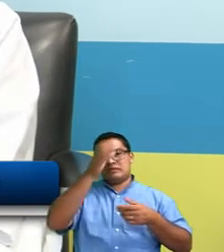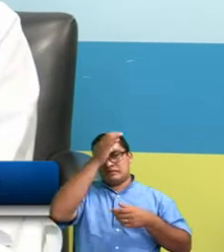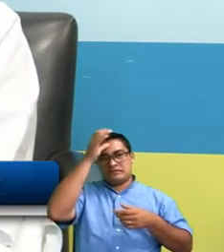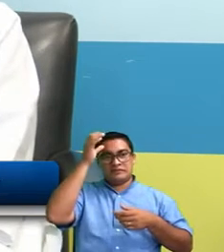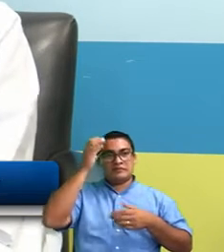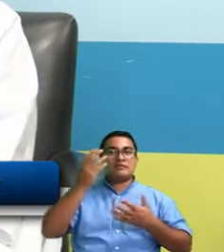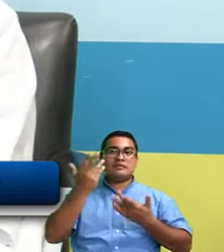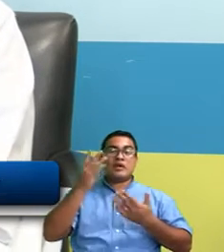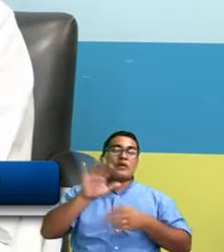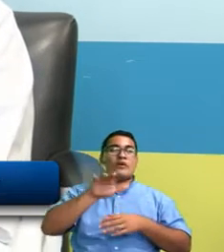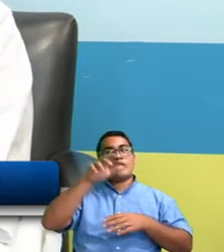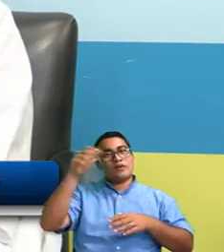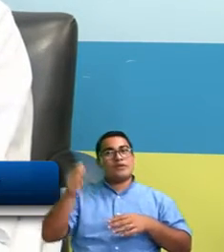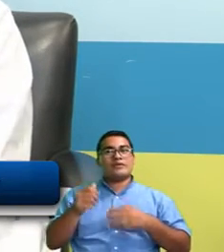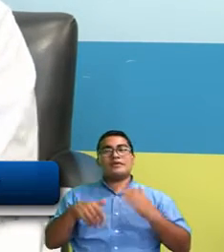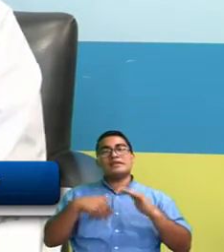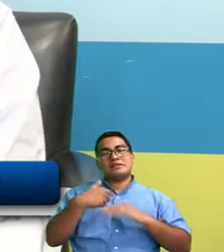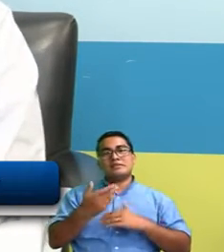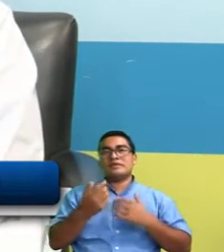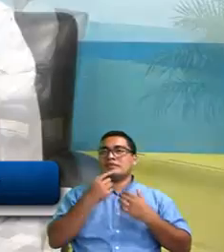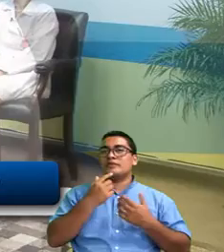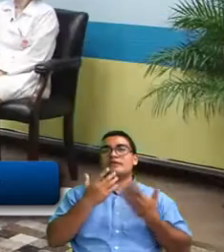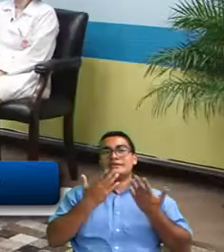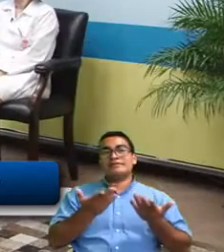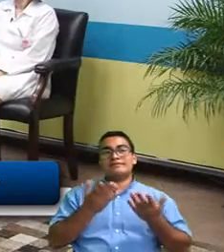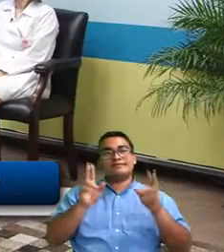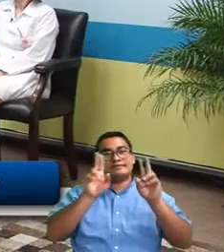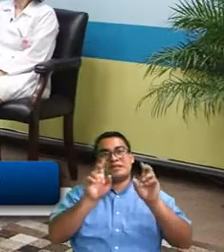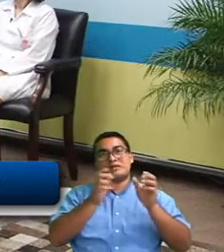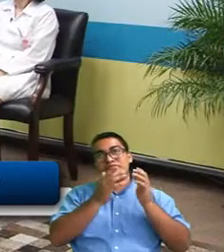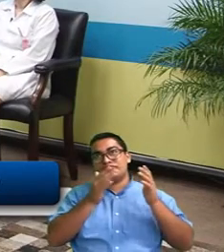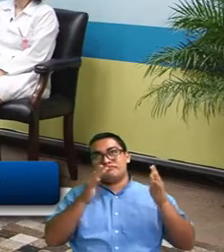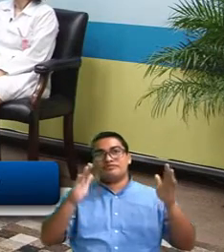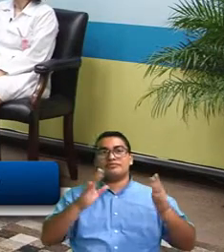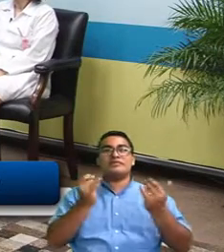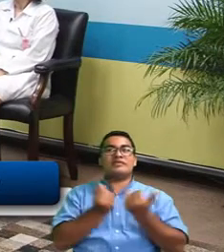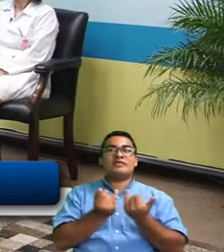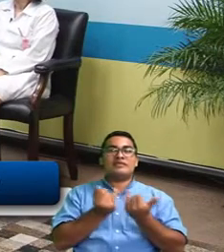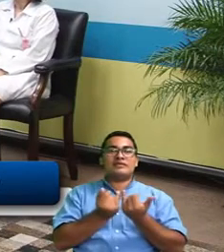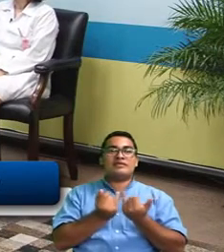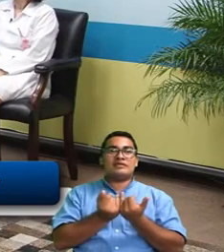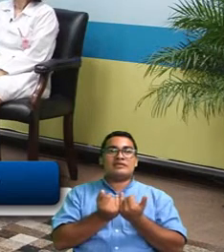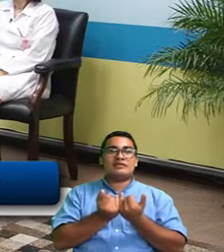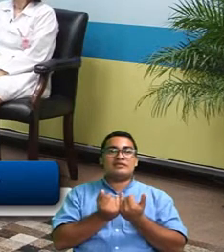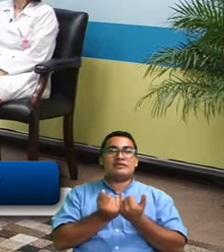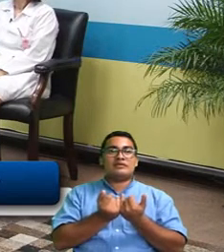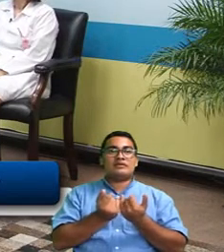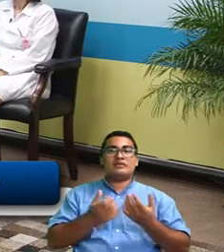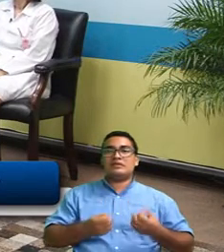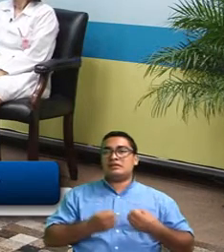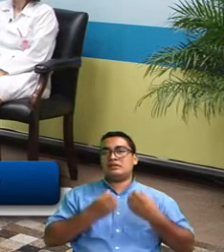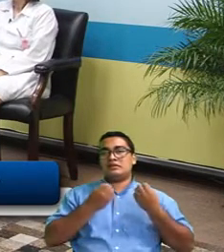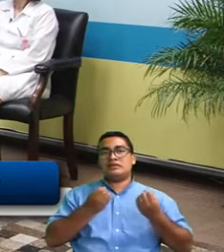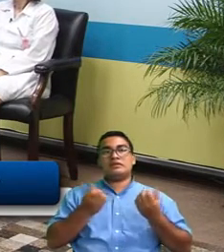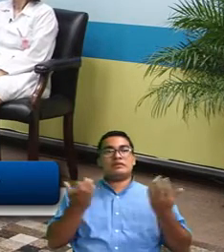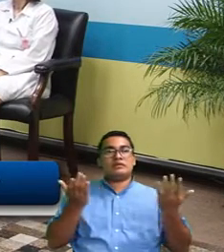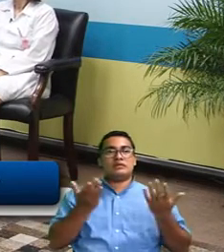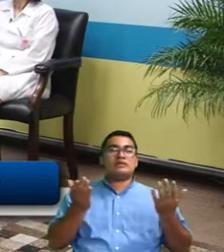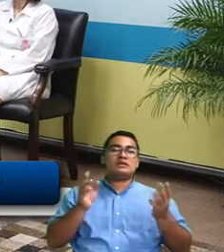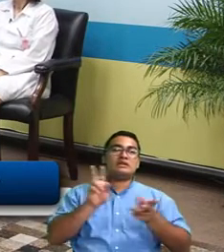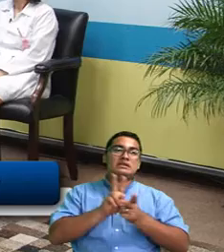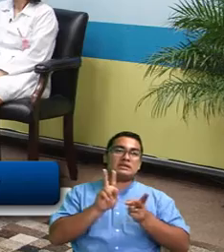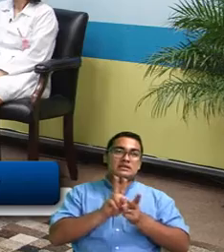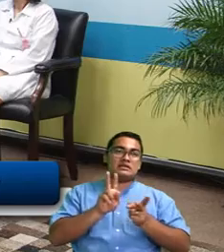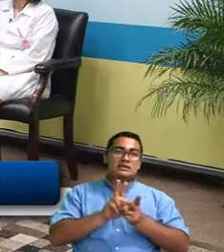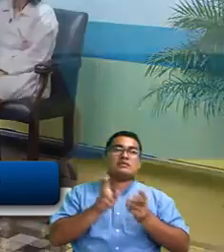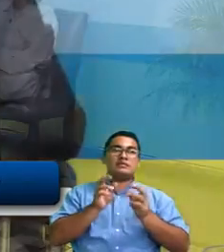hablar en otra ocasión, porque es un tema muy amplio, doctora. Así es. Esto del cáncer y las relaciones sexuales,